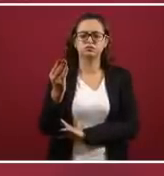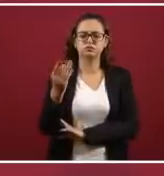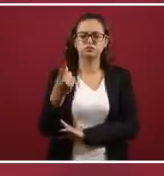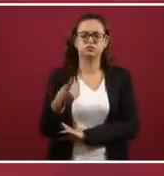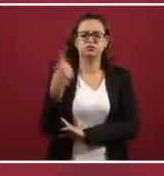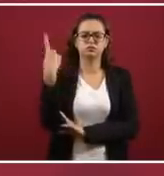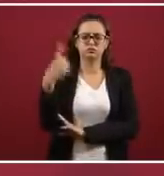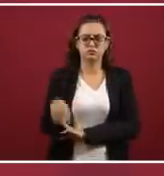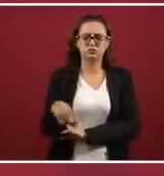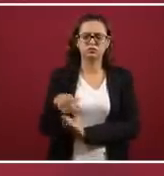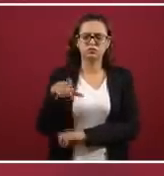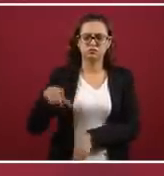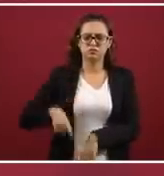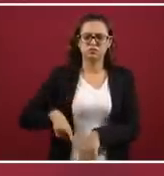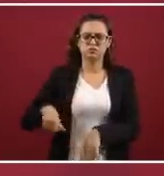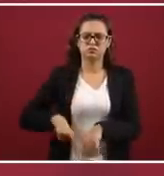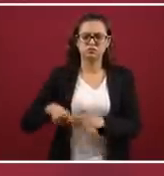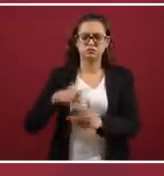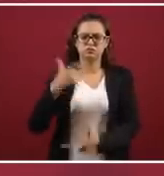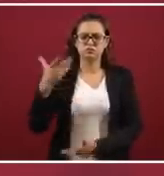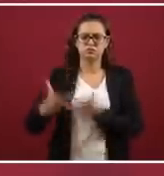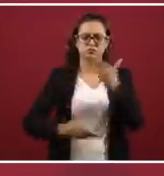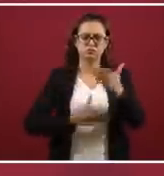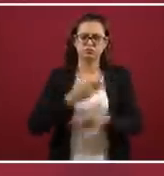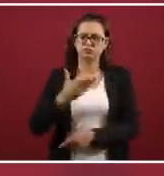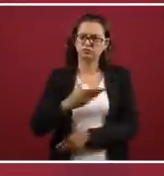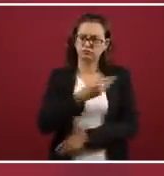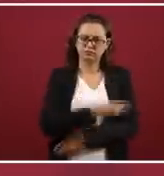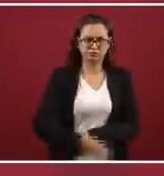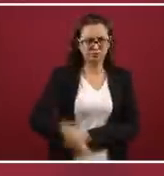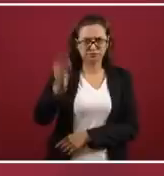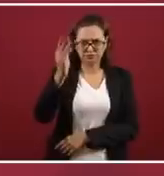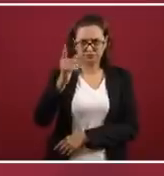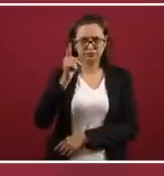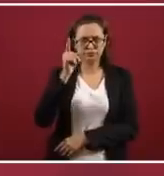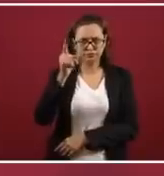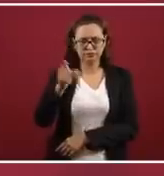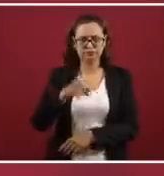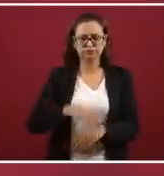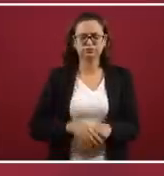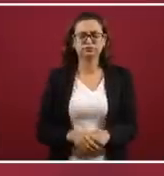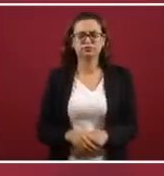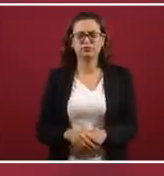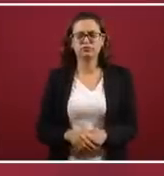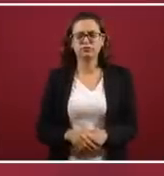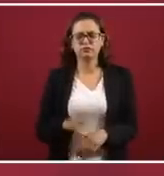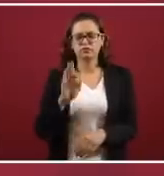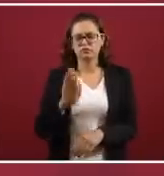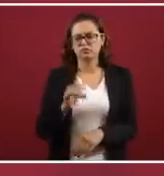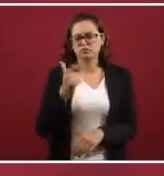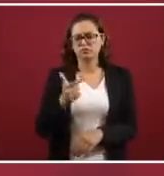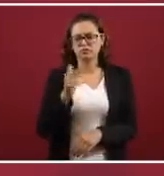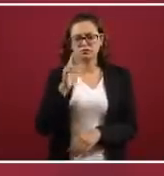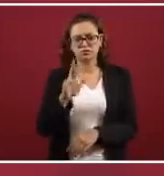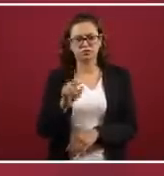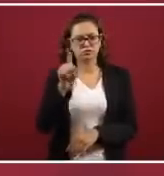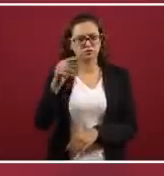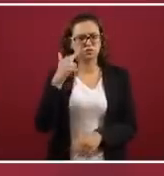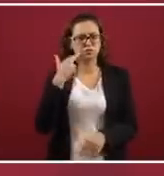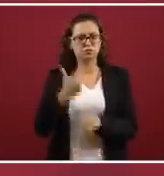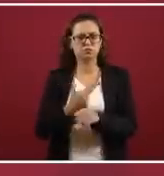al servidor público que entregue a la Fiscalía.